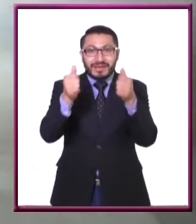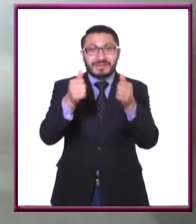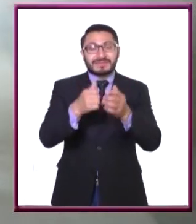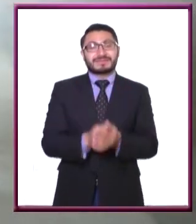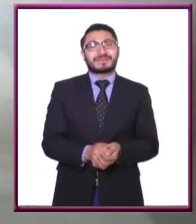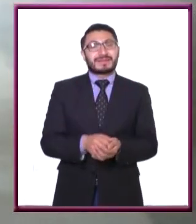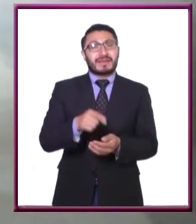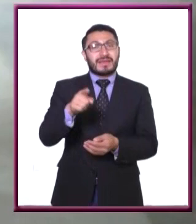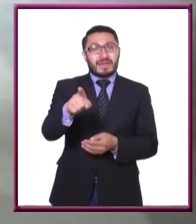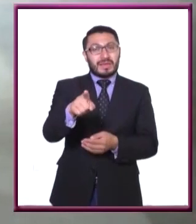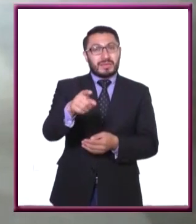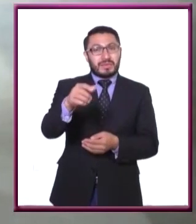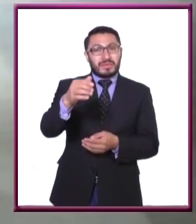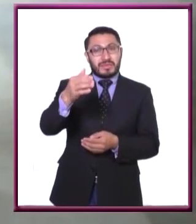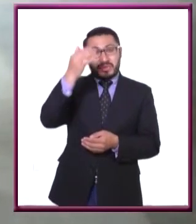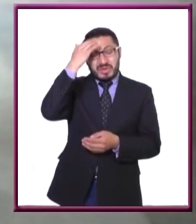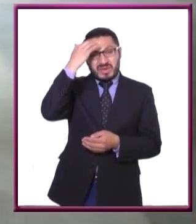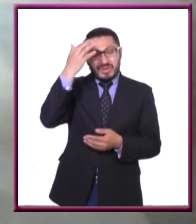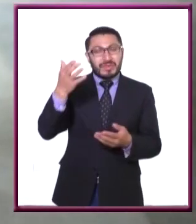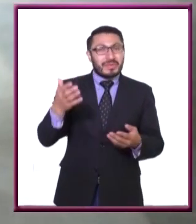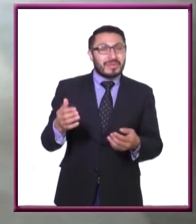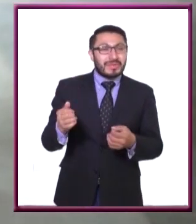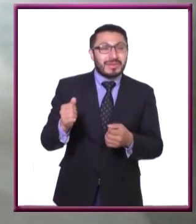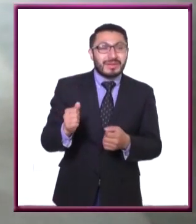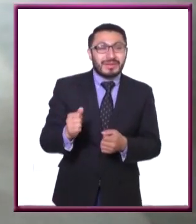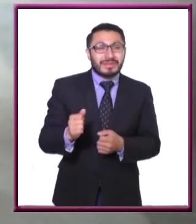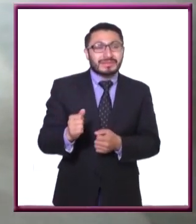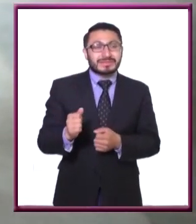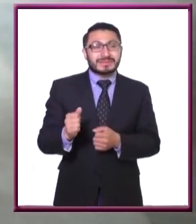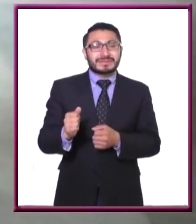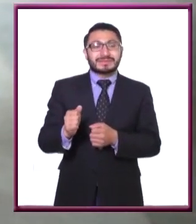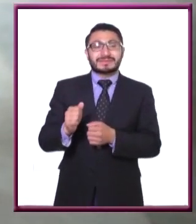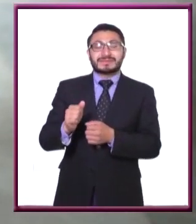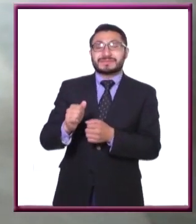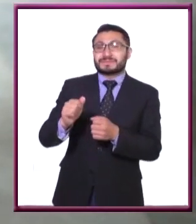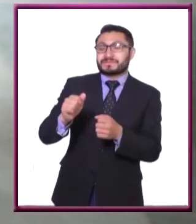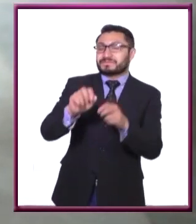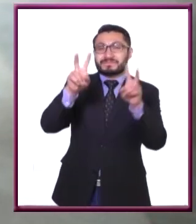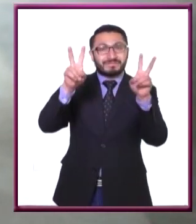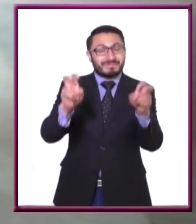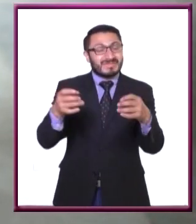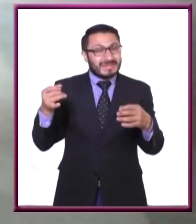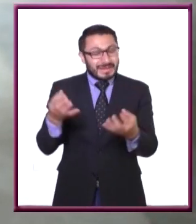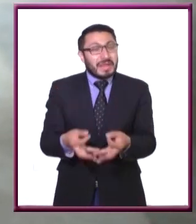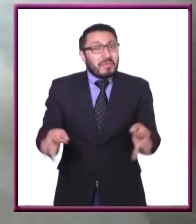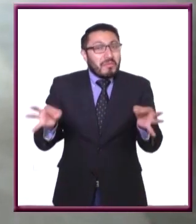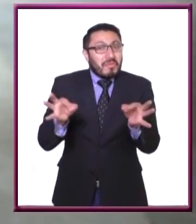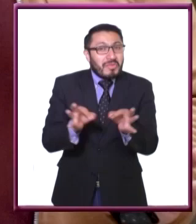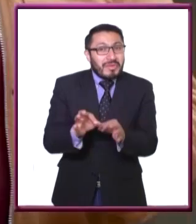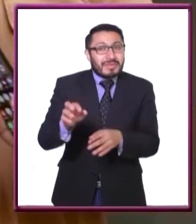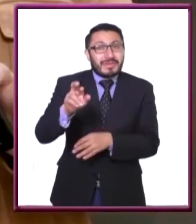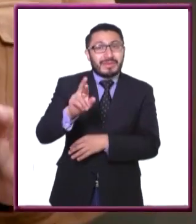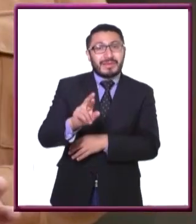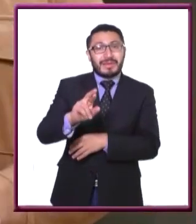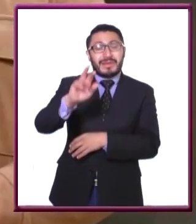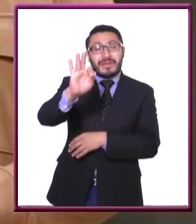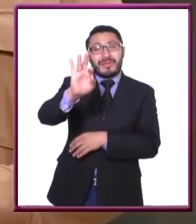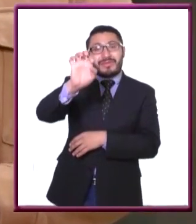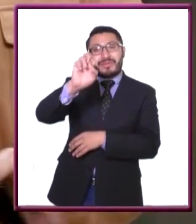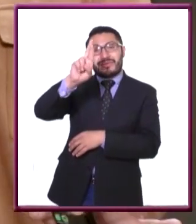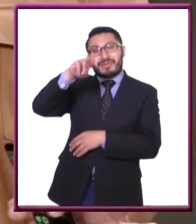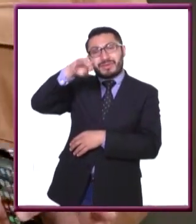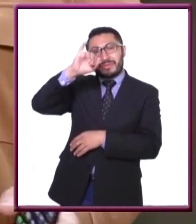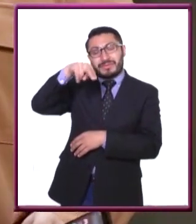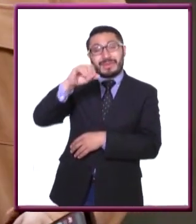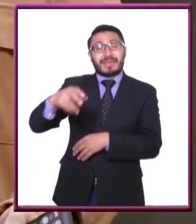todo oídos. ¿Has oído hablar de Enrico Fermi? No, la verdad no. Bueno, no importa mucho, verás. Enrico Fermi